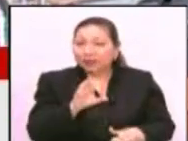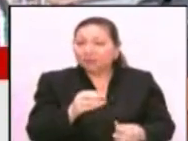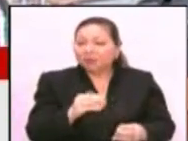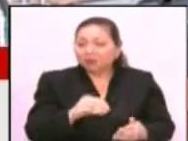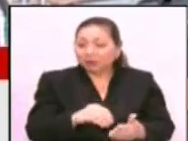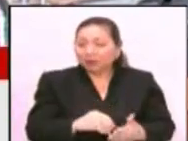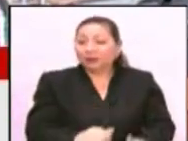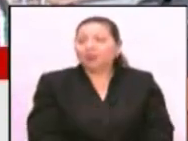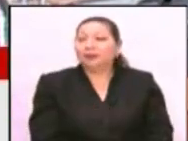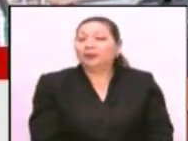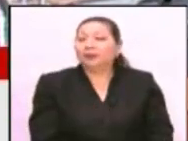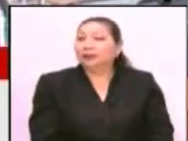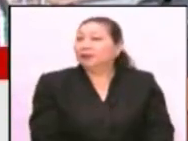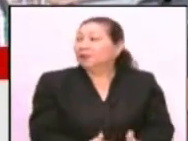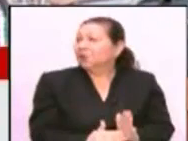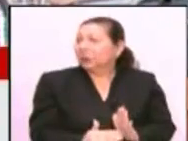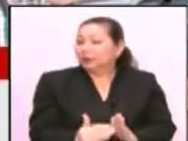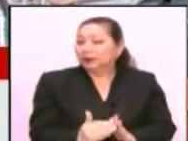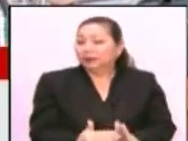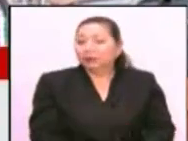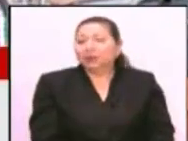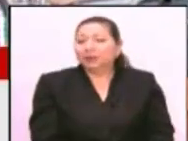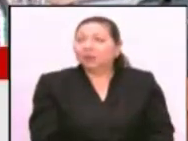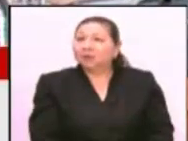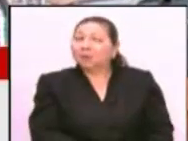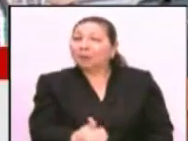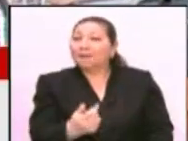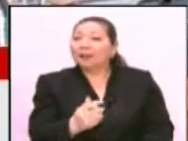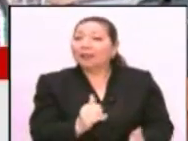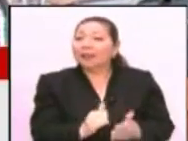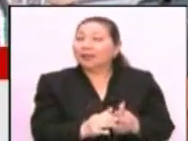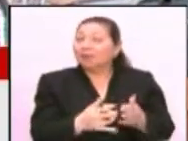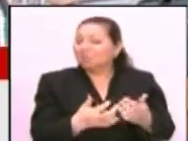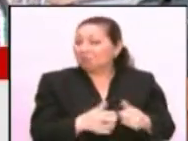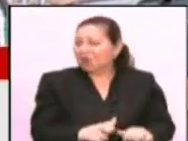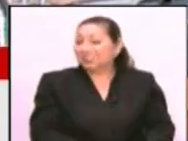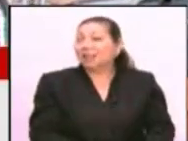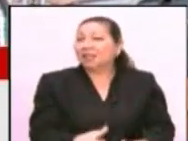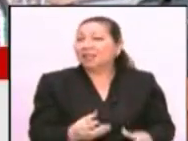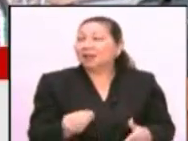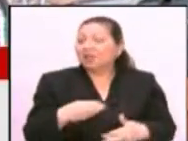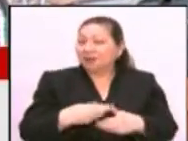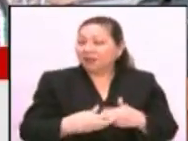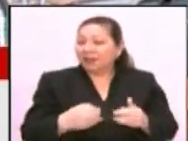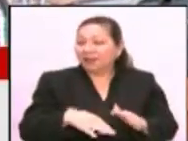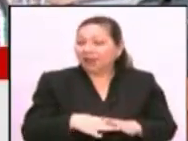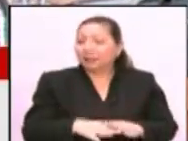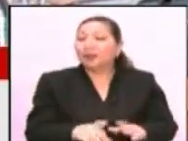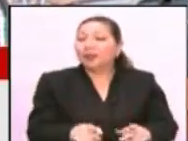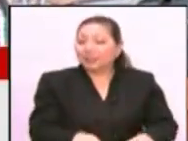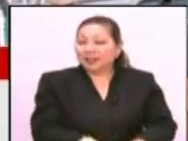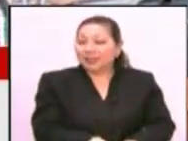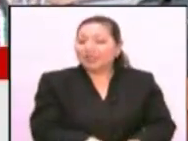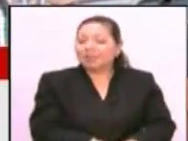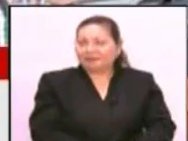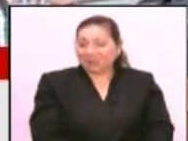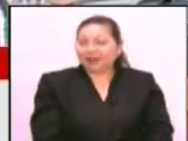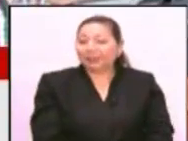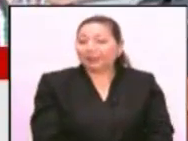un puntaje no tan elevado, digamos, algunos otros puntos para aquella empresa que quiera producir dentro de penales también, ¿no?